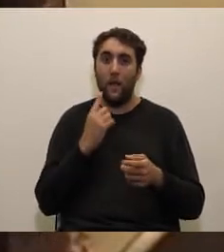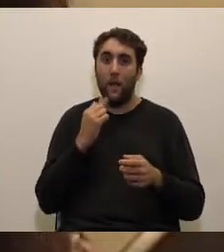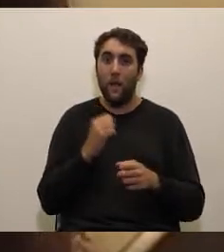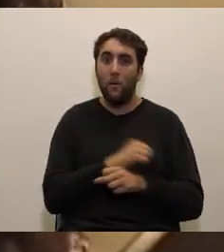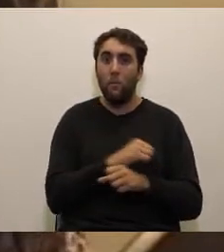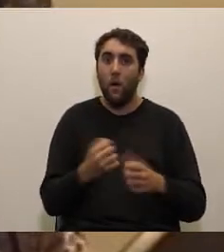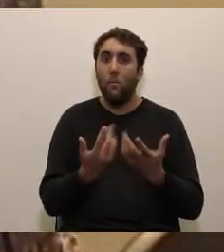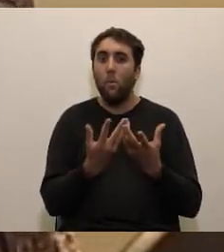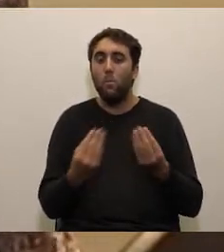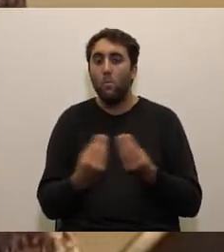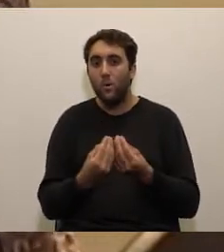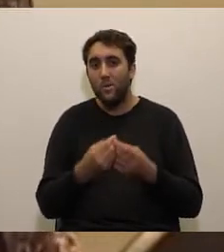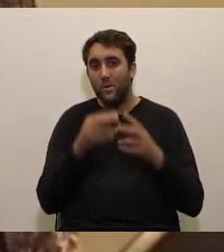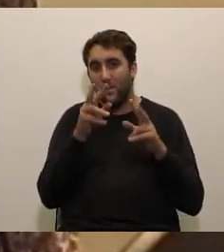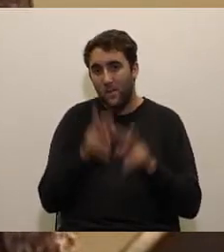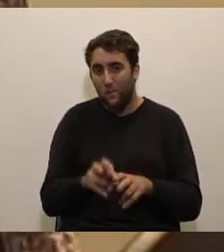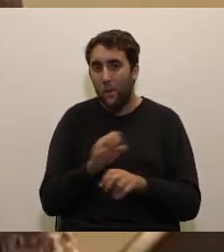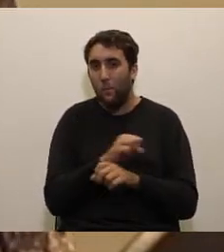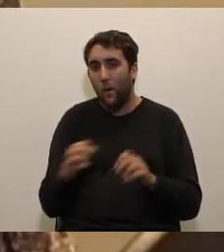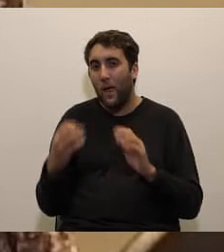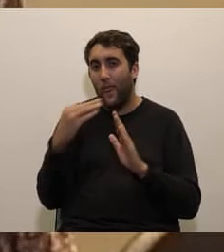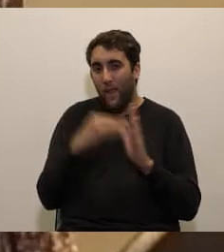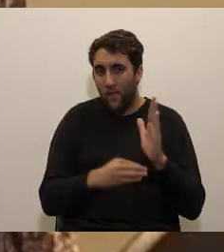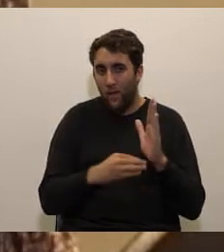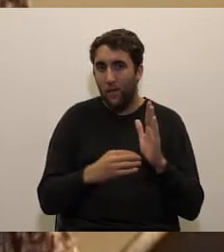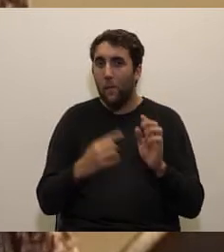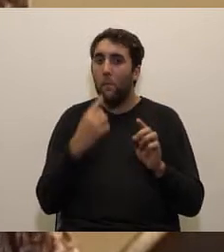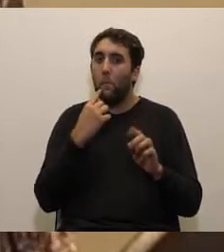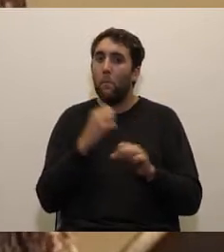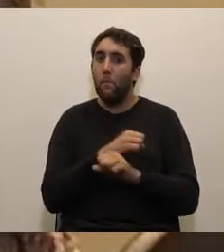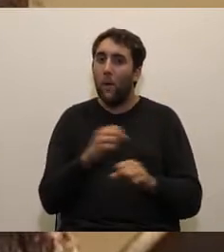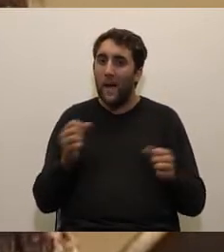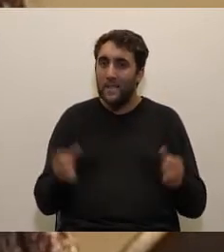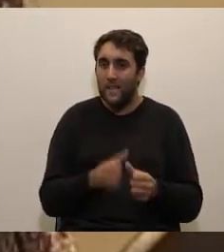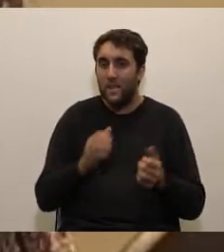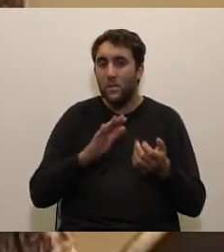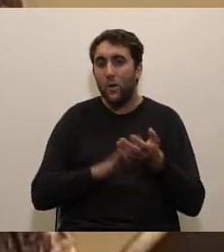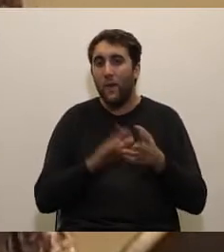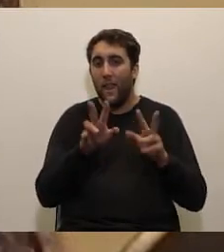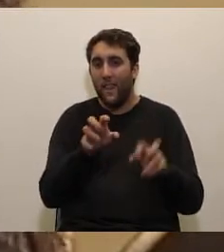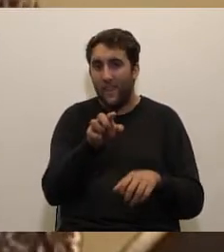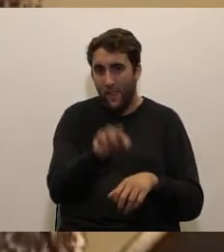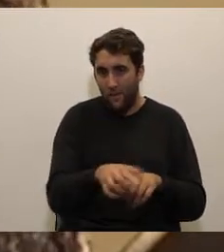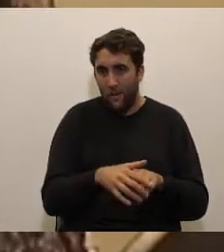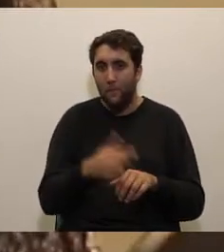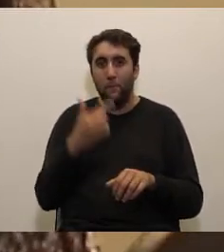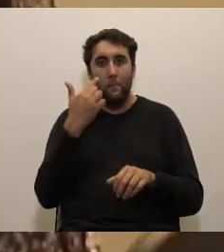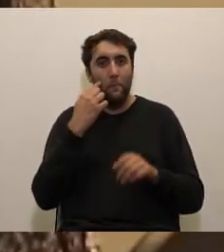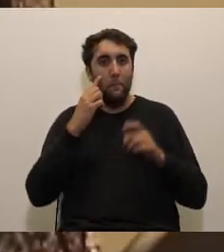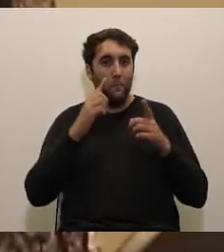Y por mucho tiempo creo que se va a seguir produciendo y este paradigma creo que es